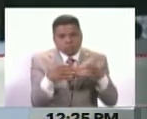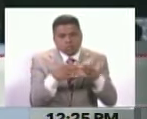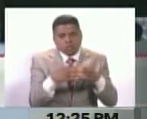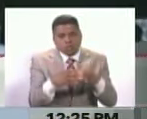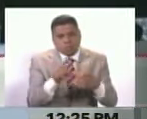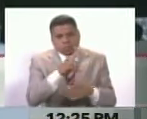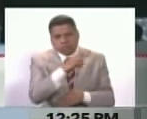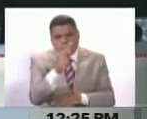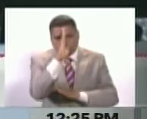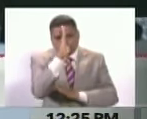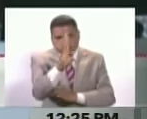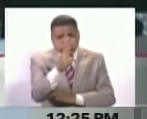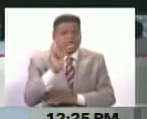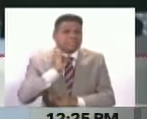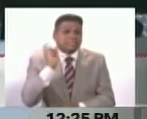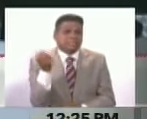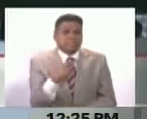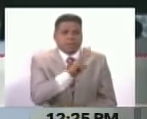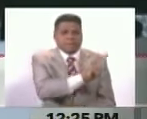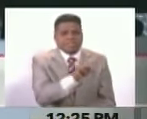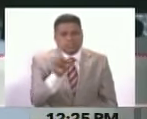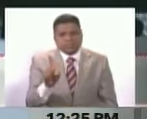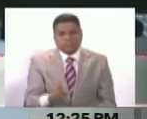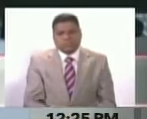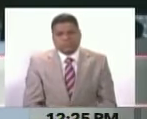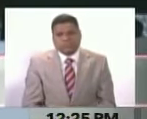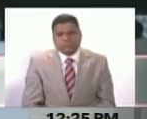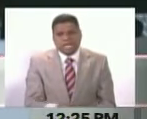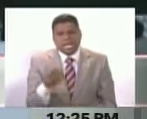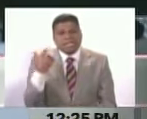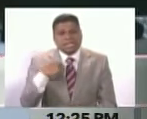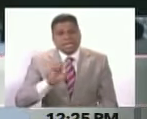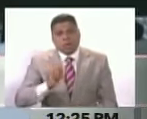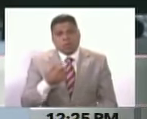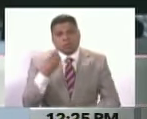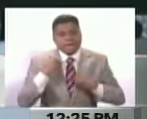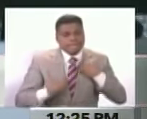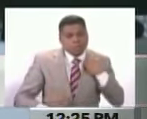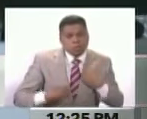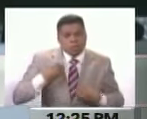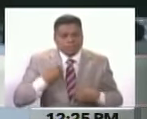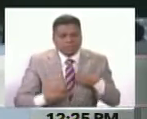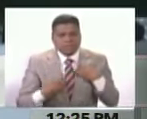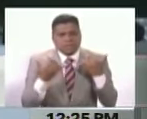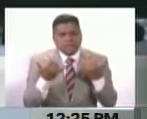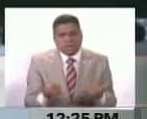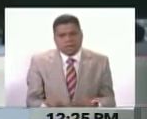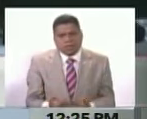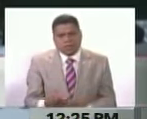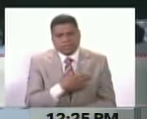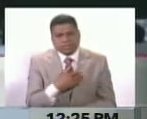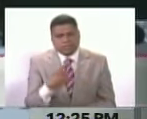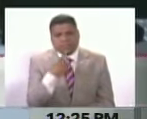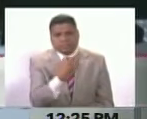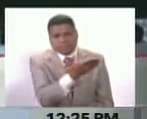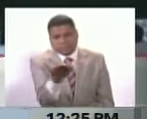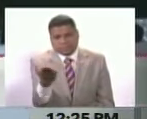XXI, el Ecuador además tiene otras preocupaciones que brevemente quisiera señalar.